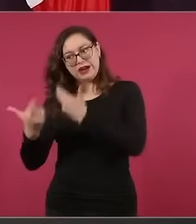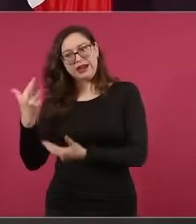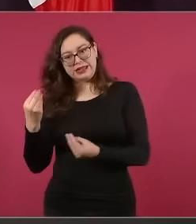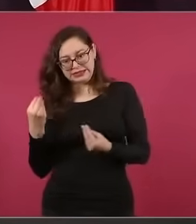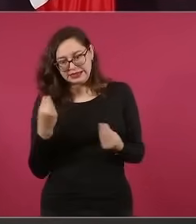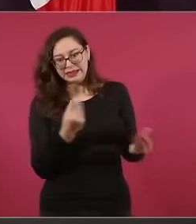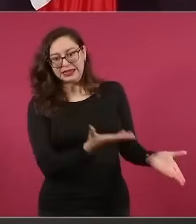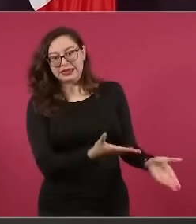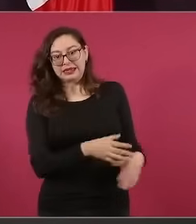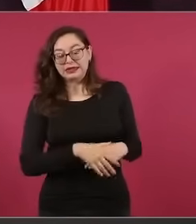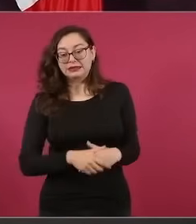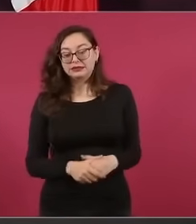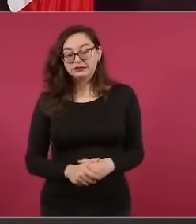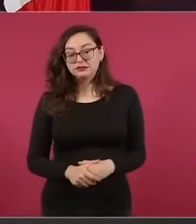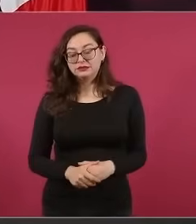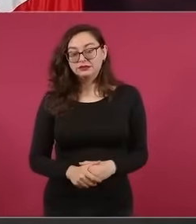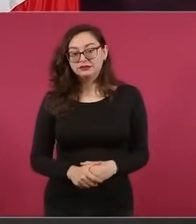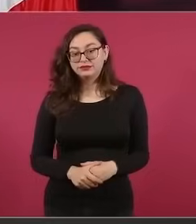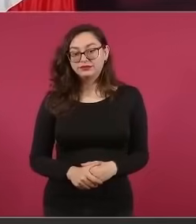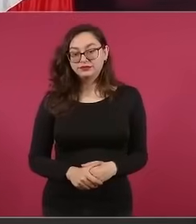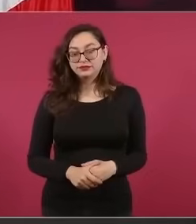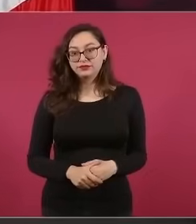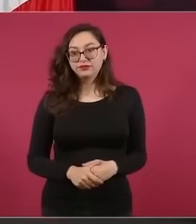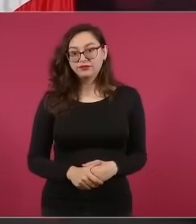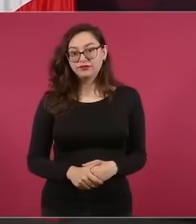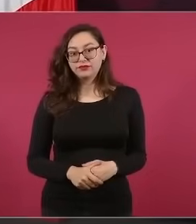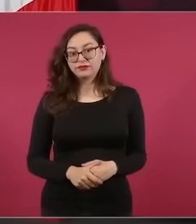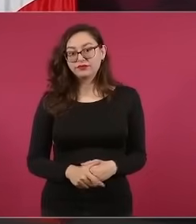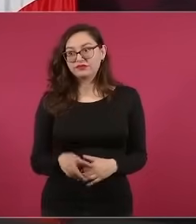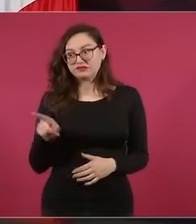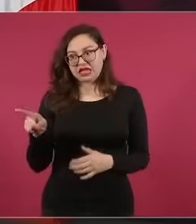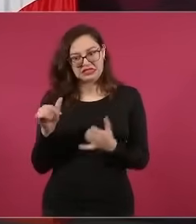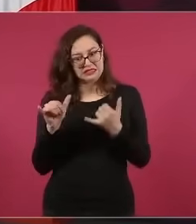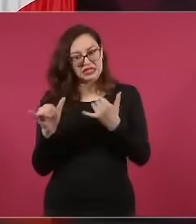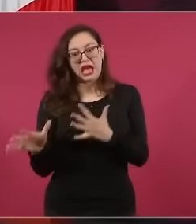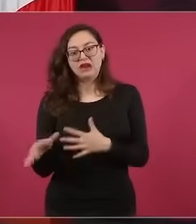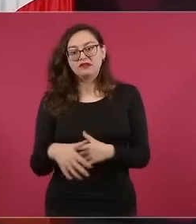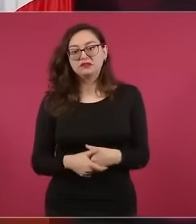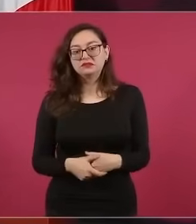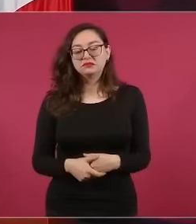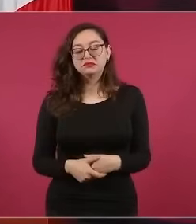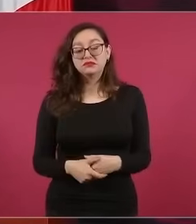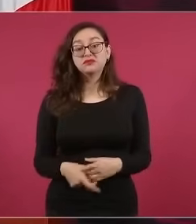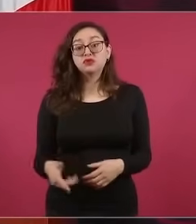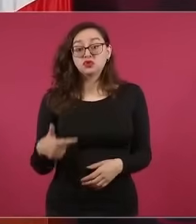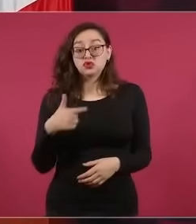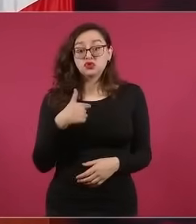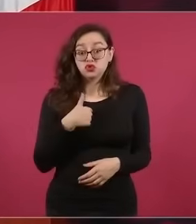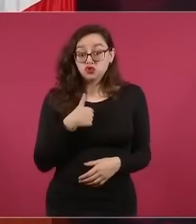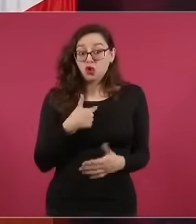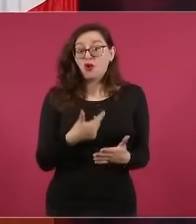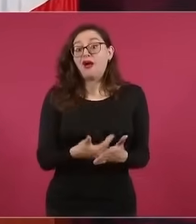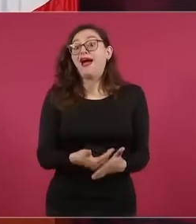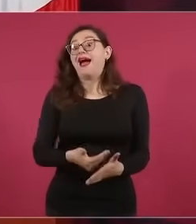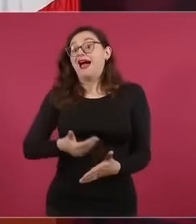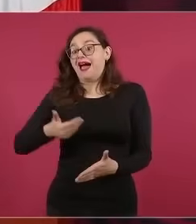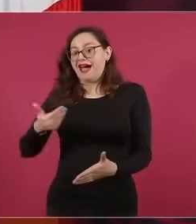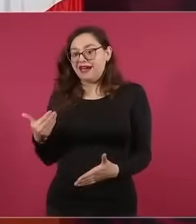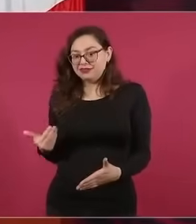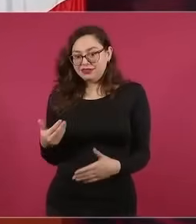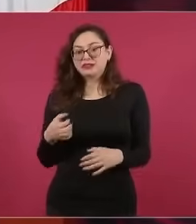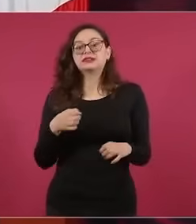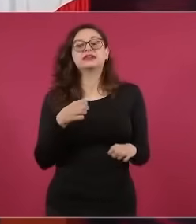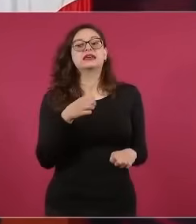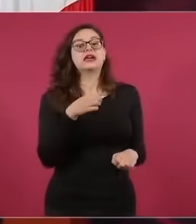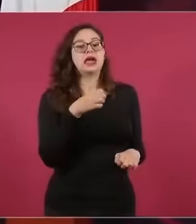Yo hasta me siento bien porque en una o dos comidas que tuve con los empresarios les dije, y